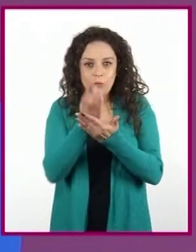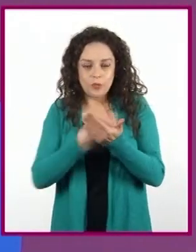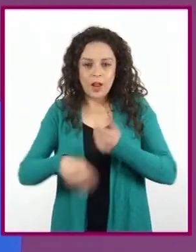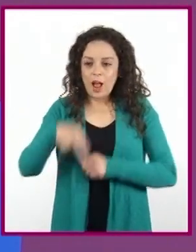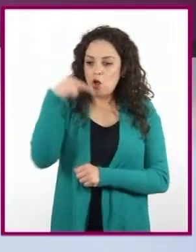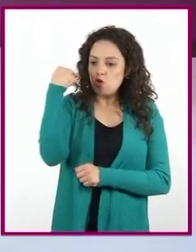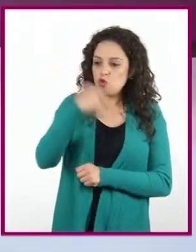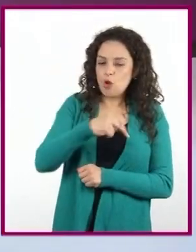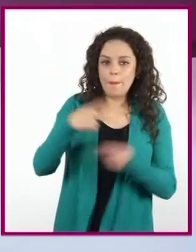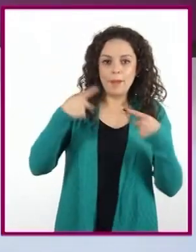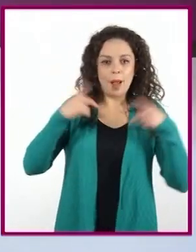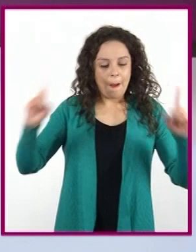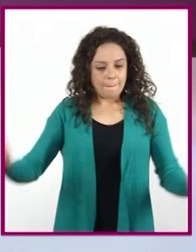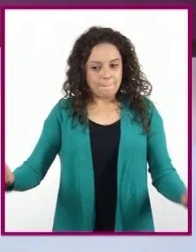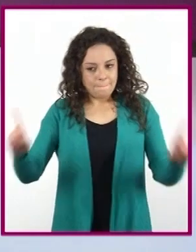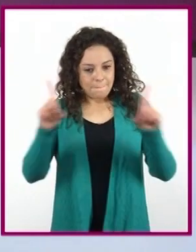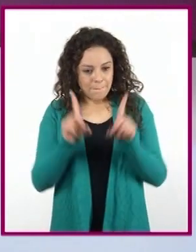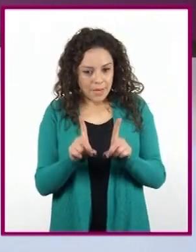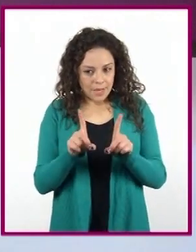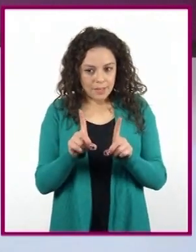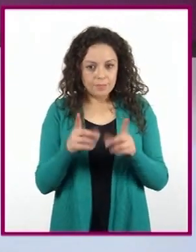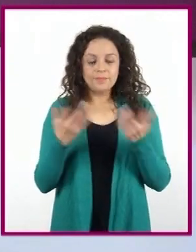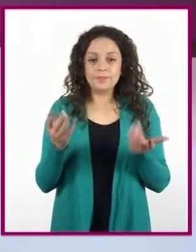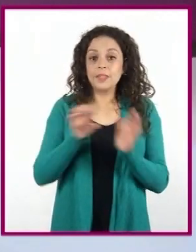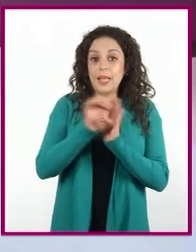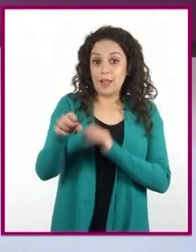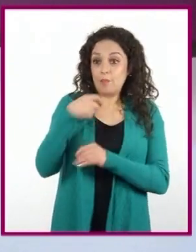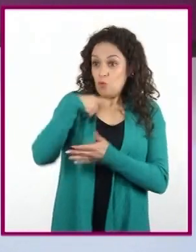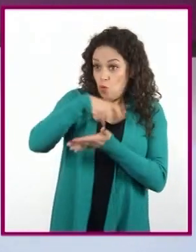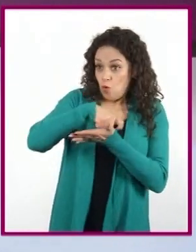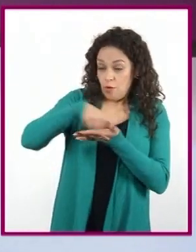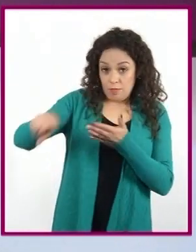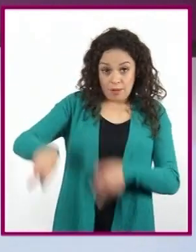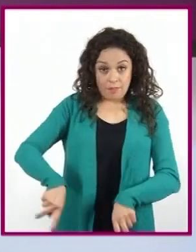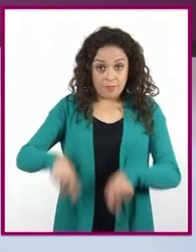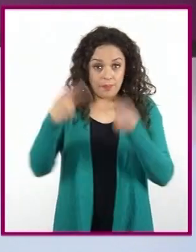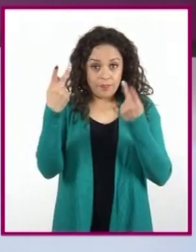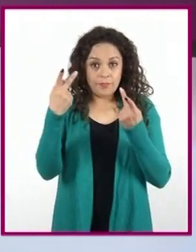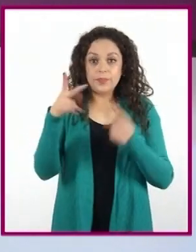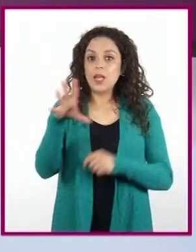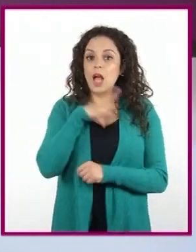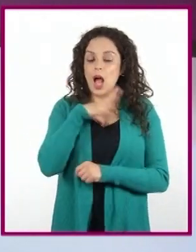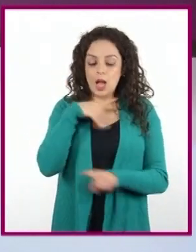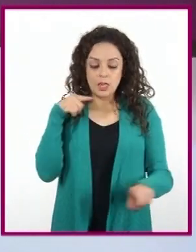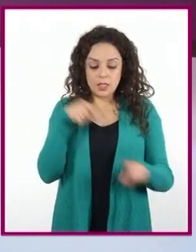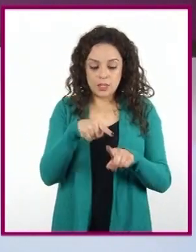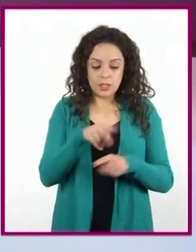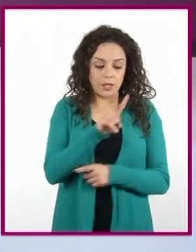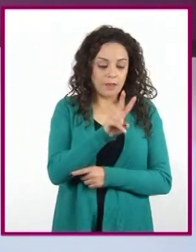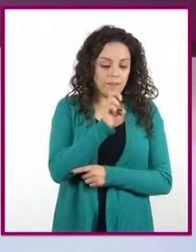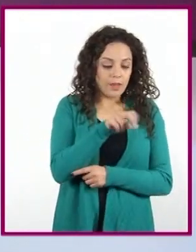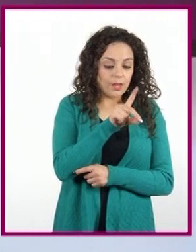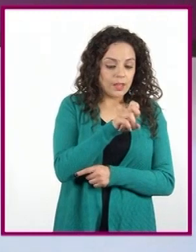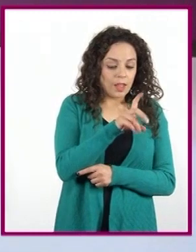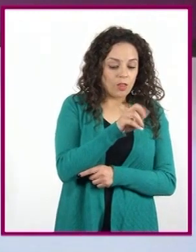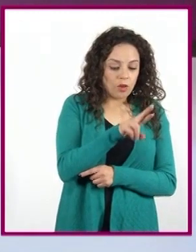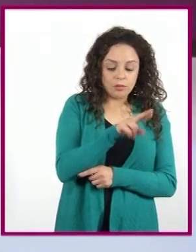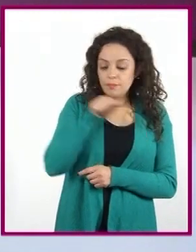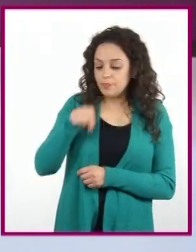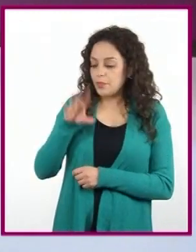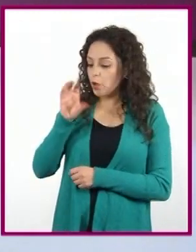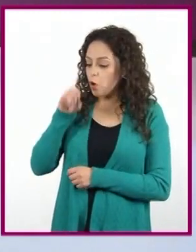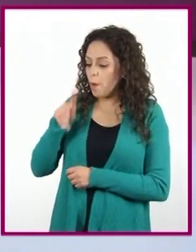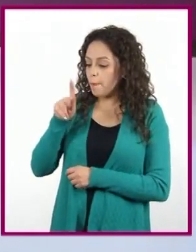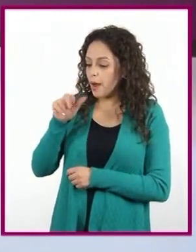partes, si hablo de compraventa, encontraré vendedor y comprador. También la edad,